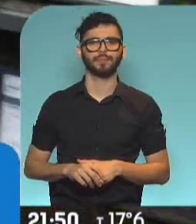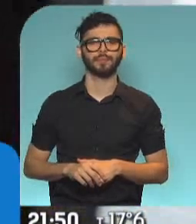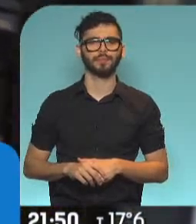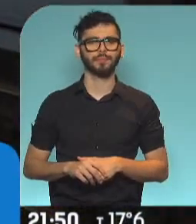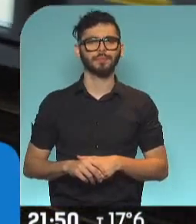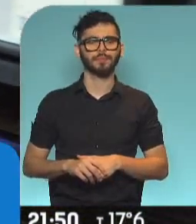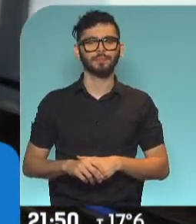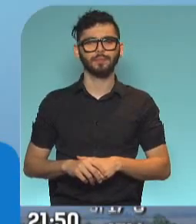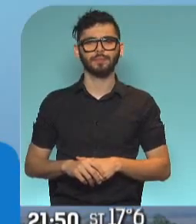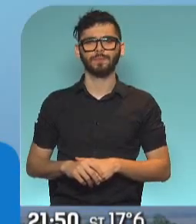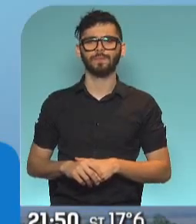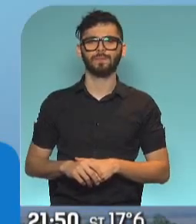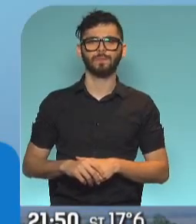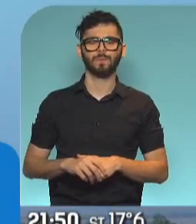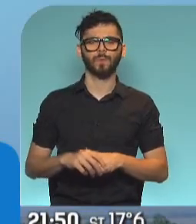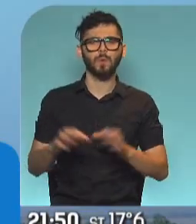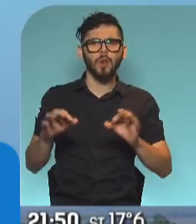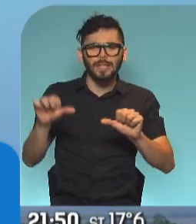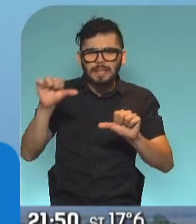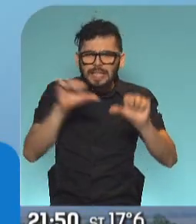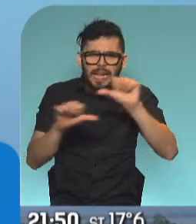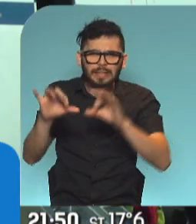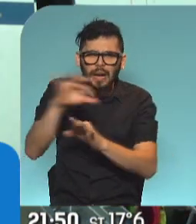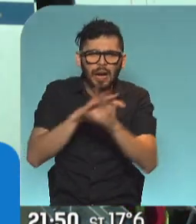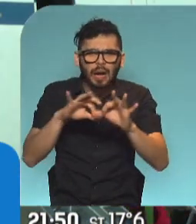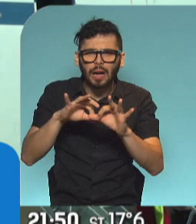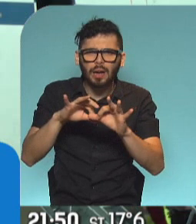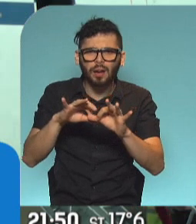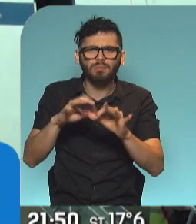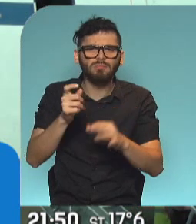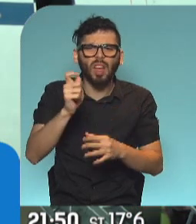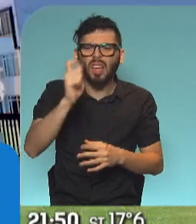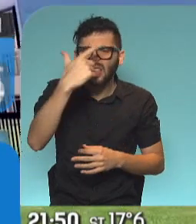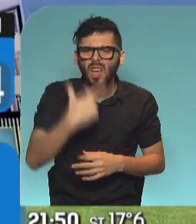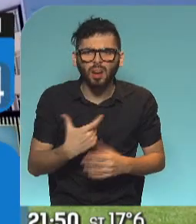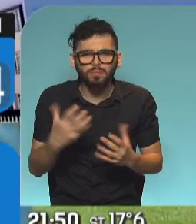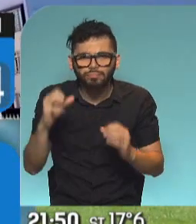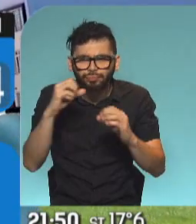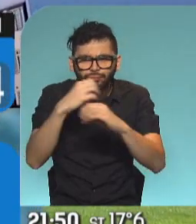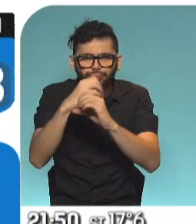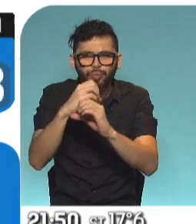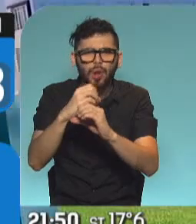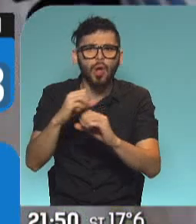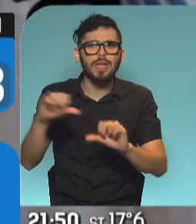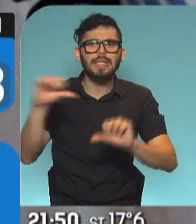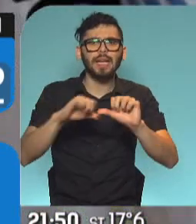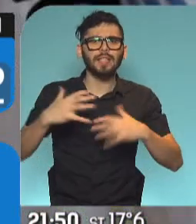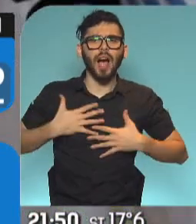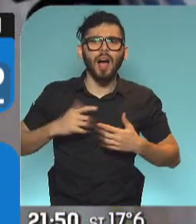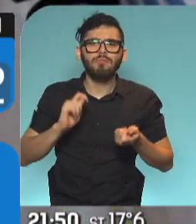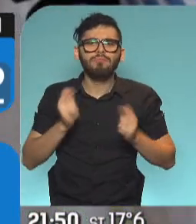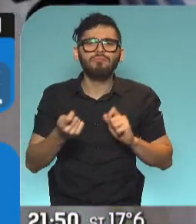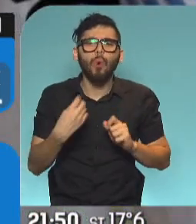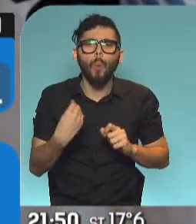¿Quiénes están detrás de un proyecto científico? ¿Qué piensan? ¿Qué sienten? ¿Cómo la ciencia cambió sus vidas? Siempre me